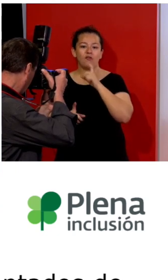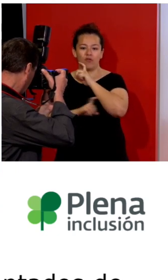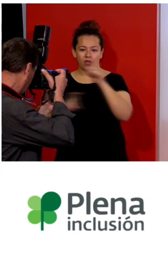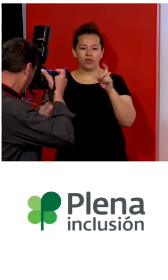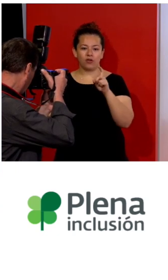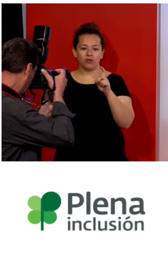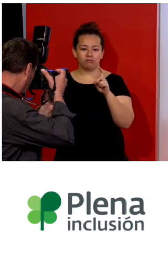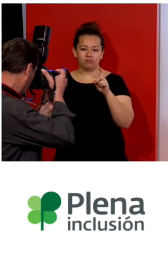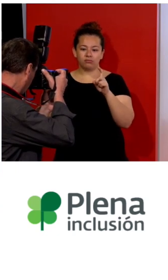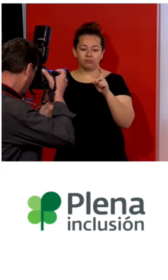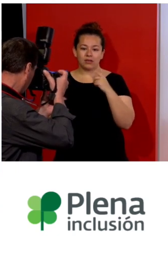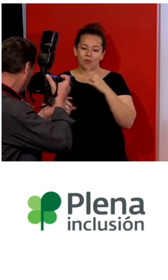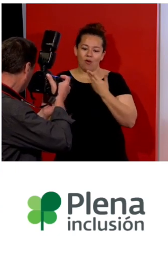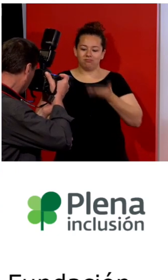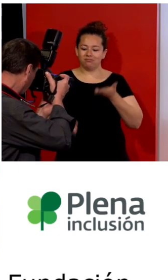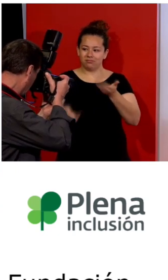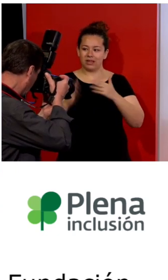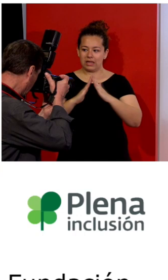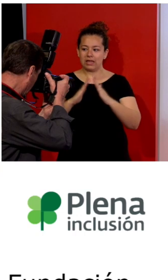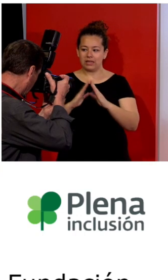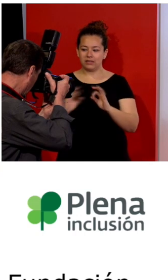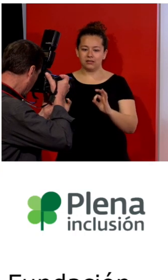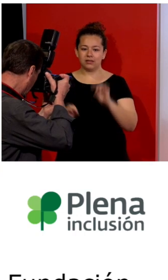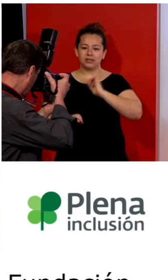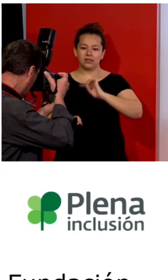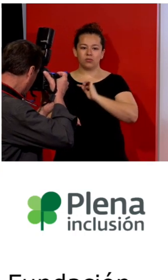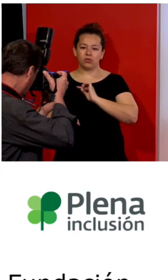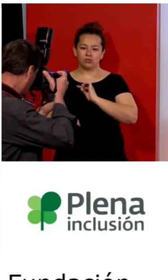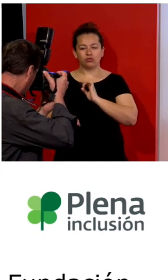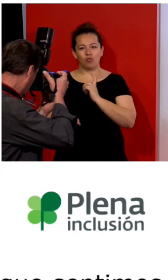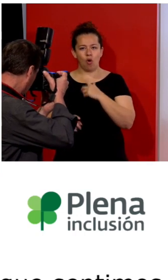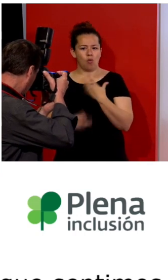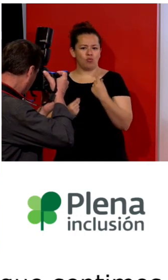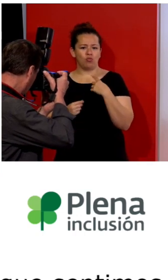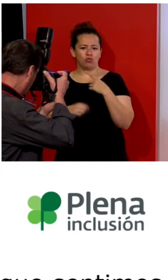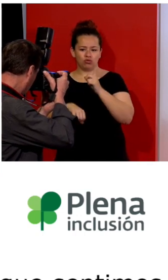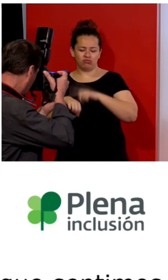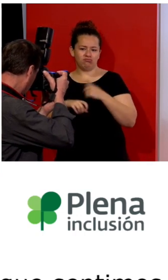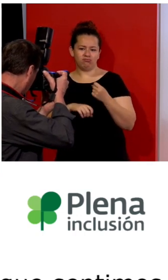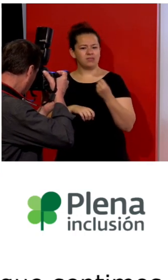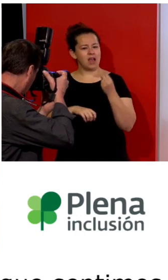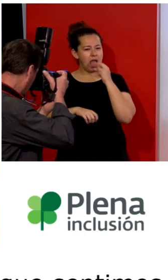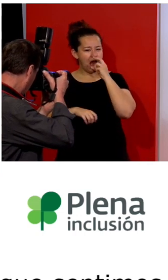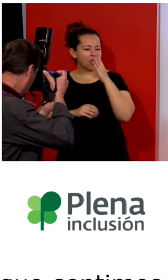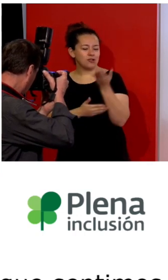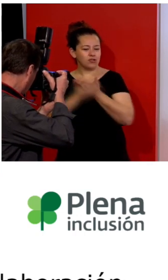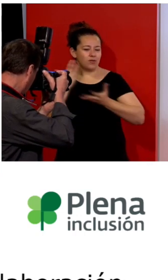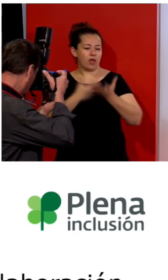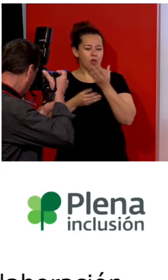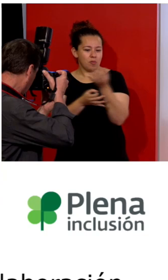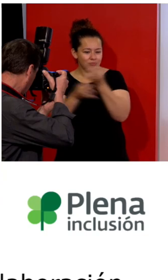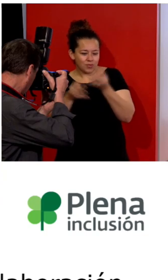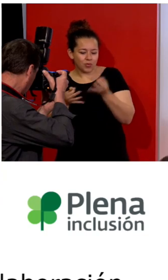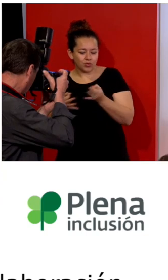casa, que sentimos como nuestra tras tantos años de colaboración fructífera que hoy podremos comprobar en el desarrollo de